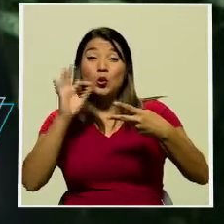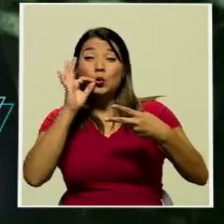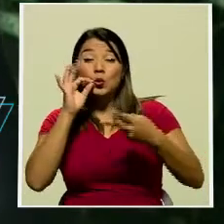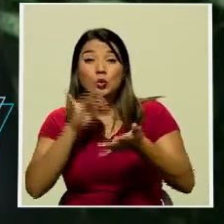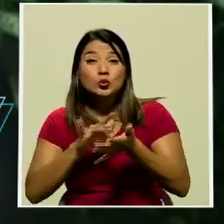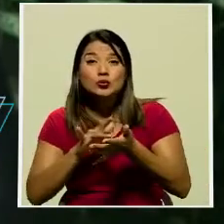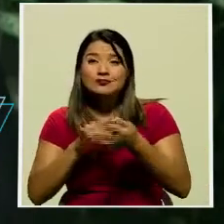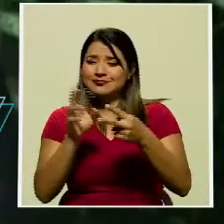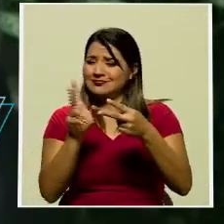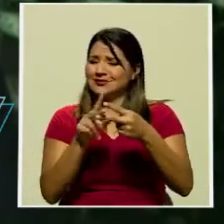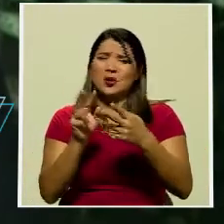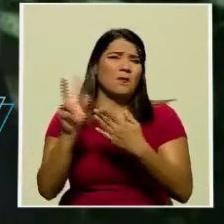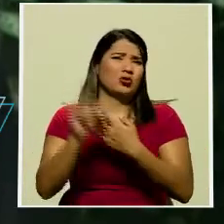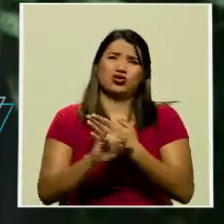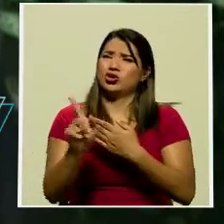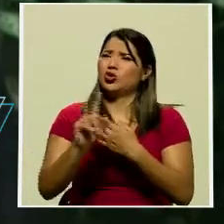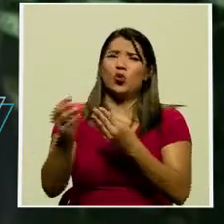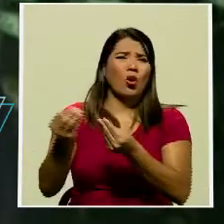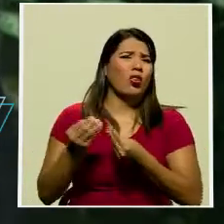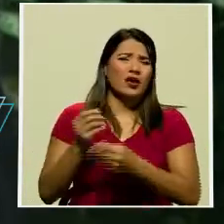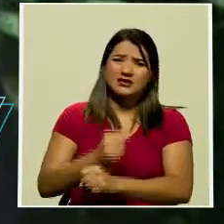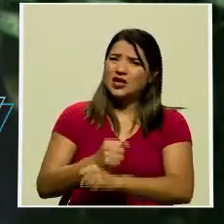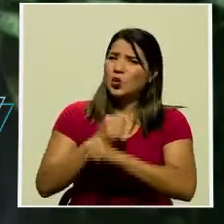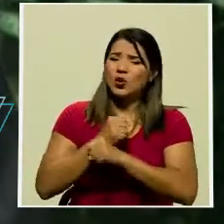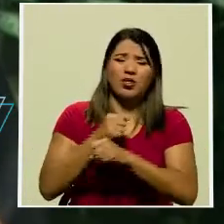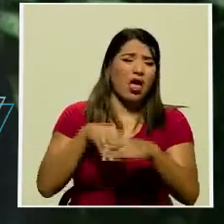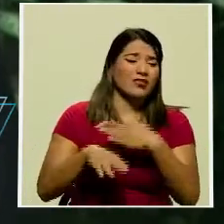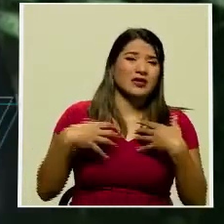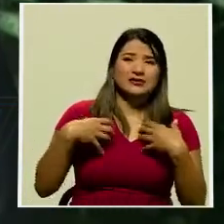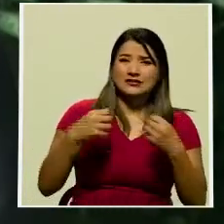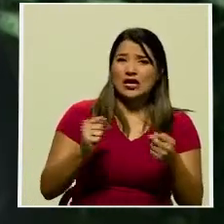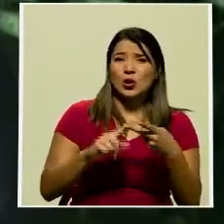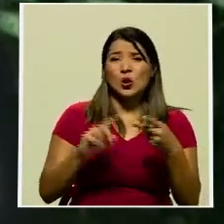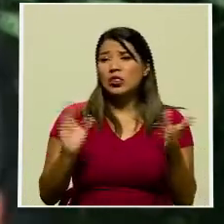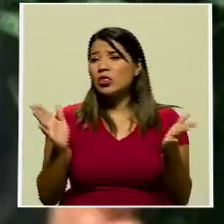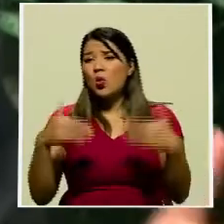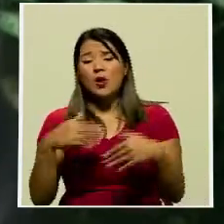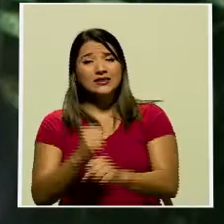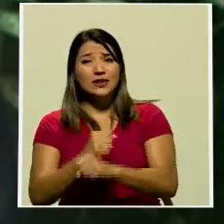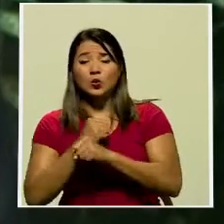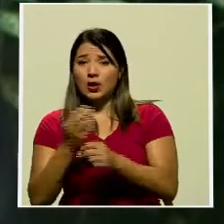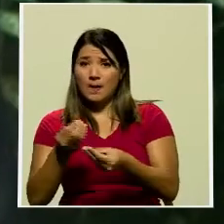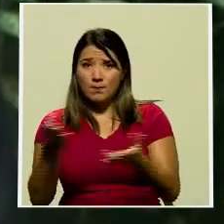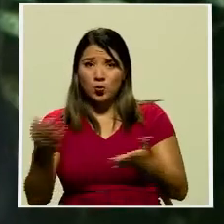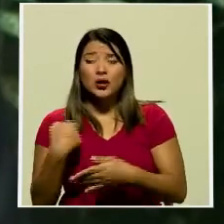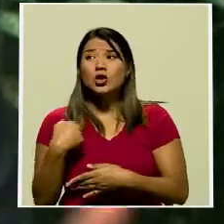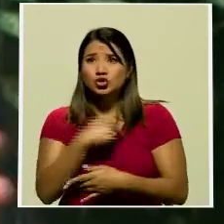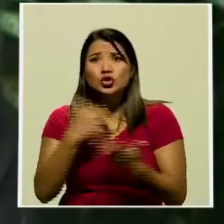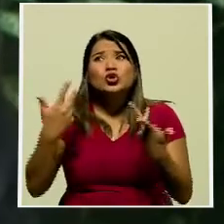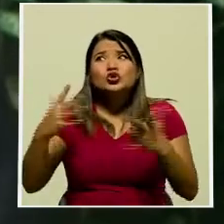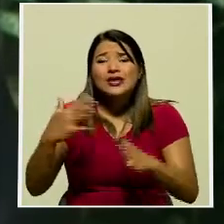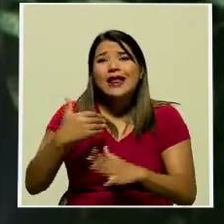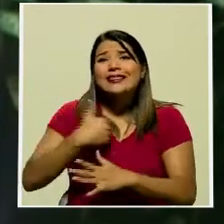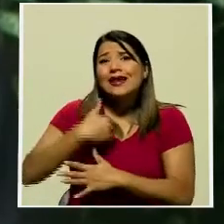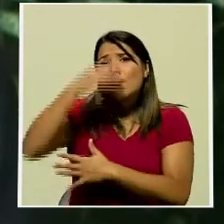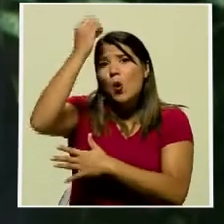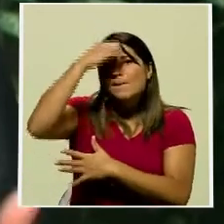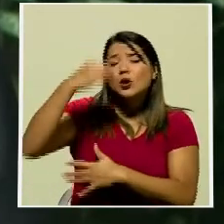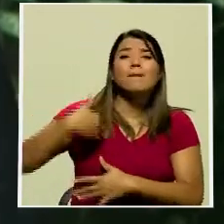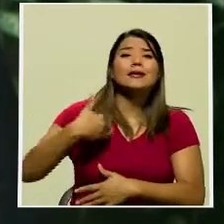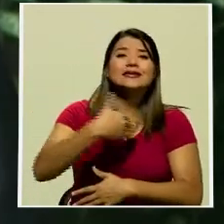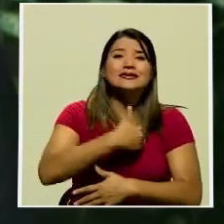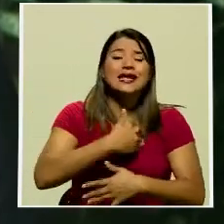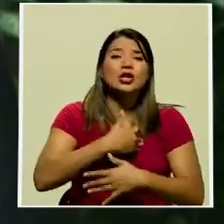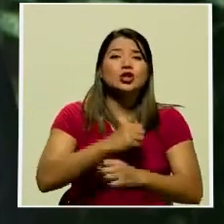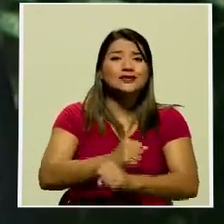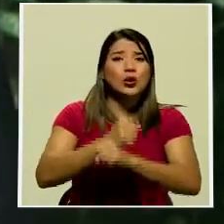da una seguridad tanto en la salud como en la seguridad pública. Tenemos los criterios del Ministerio de Seguridad y del MAC, por lo cual